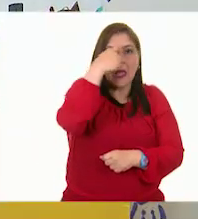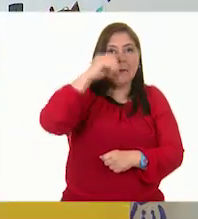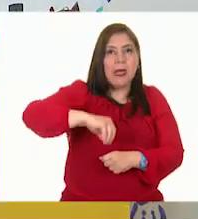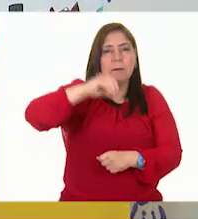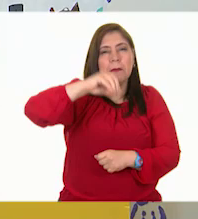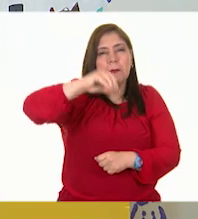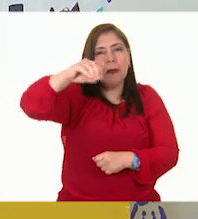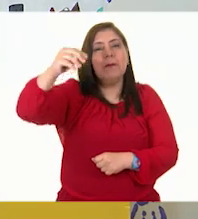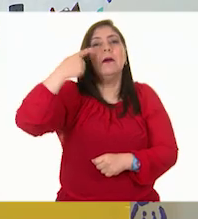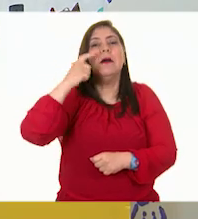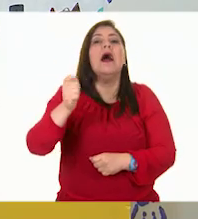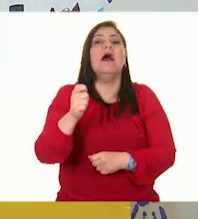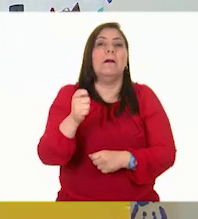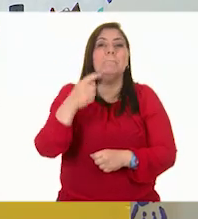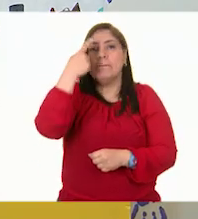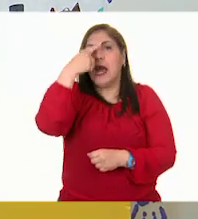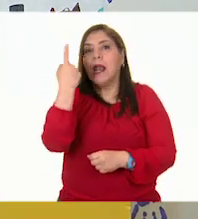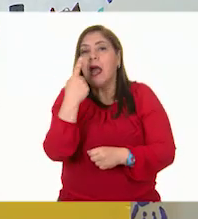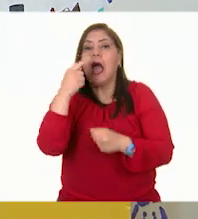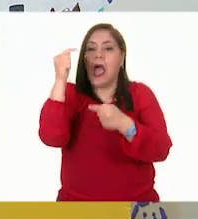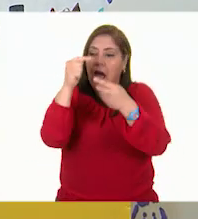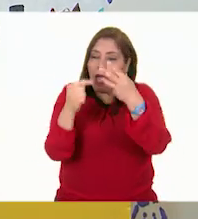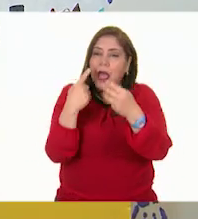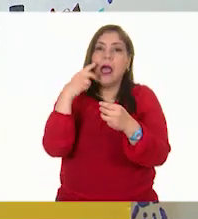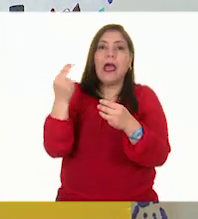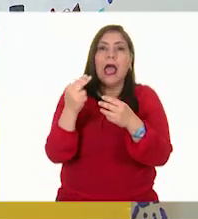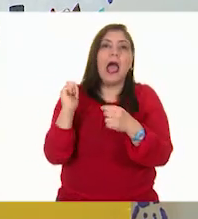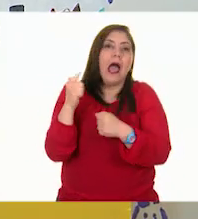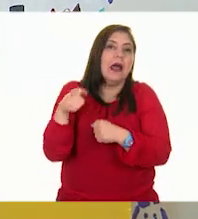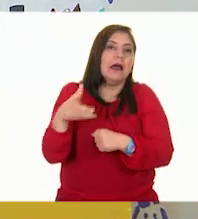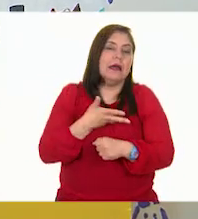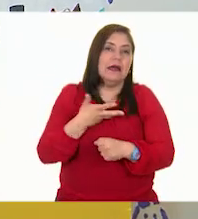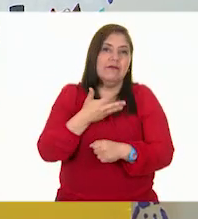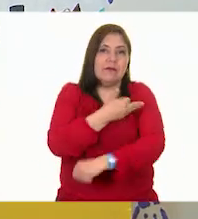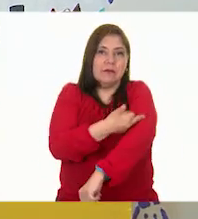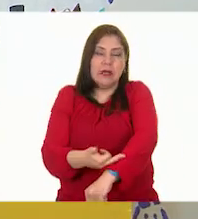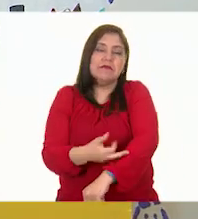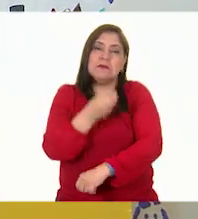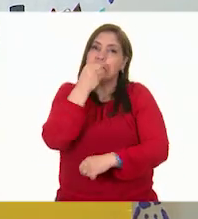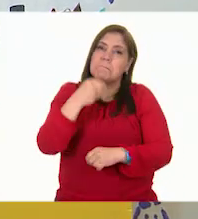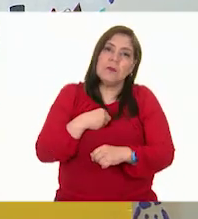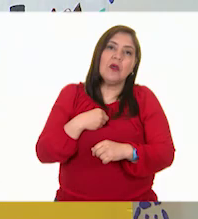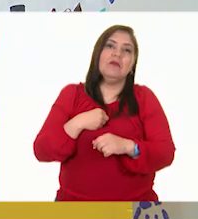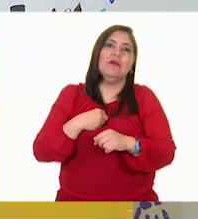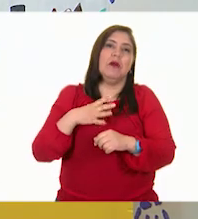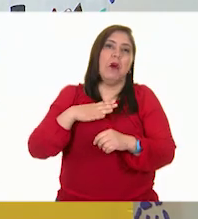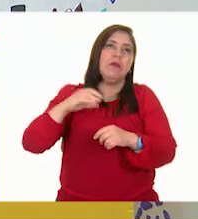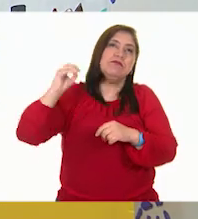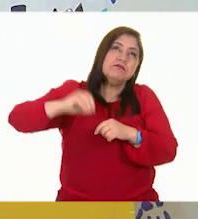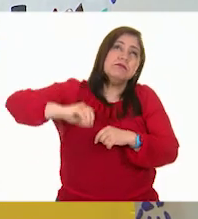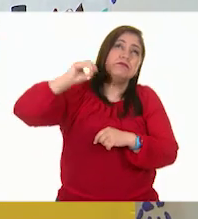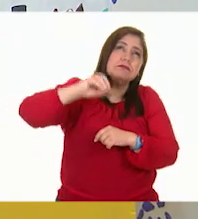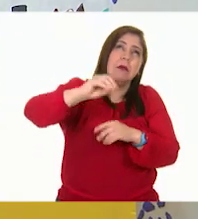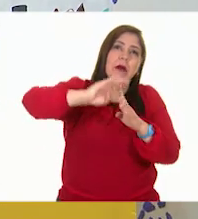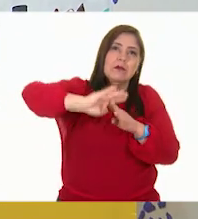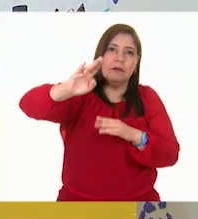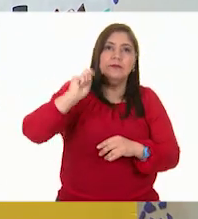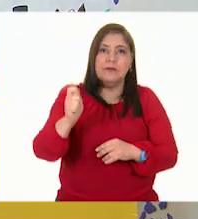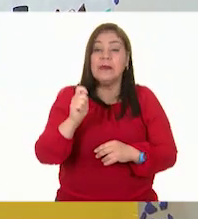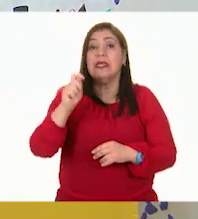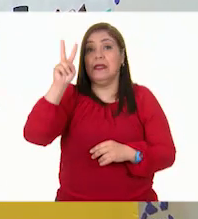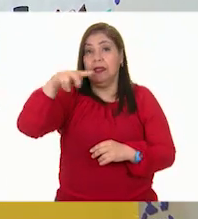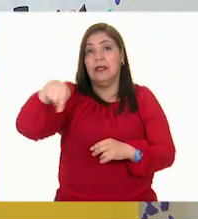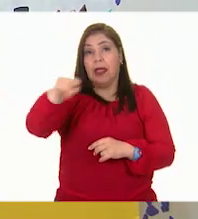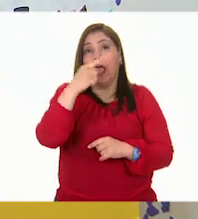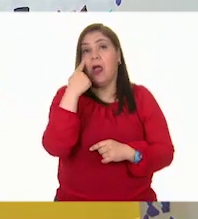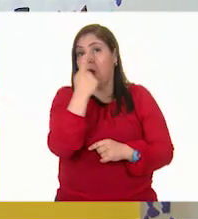necesidades que tenga la familia. Y recuerden que siempre nos importa escuchar sus opiniones y sus comentarios. Y ya